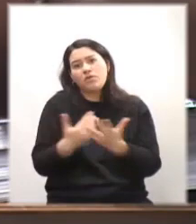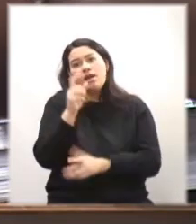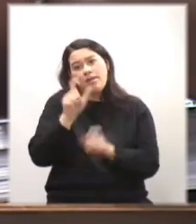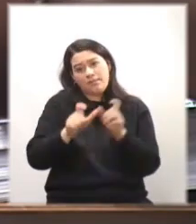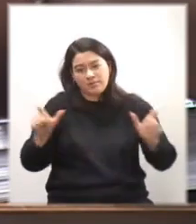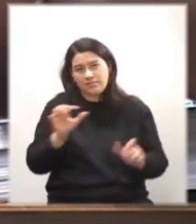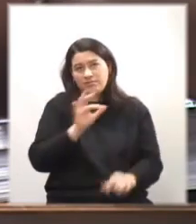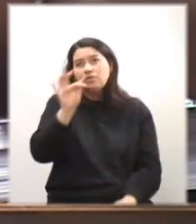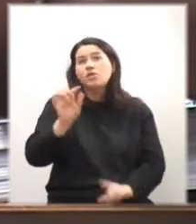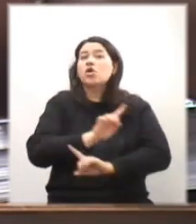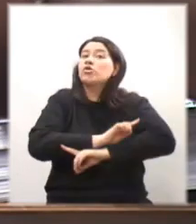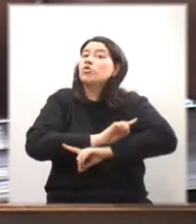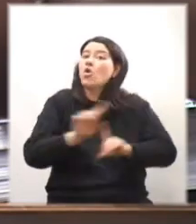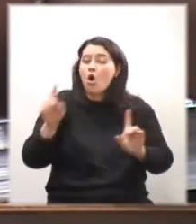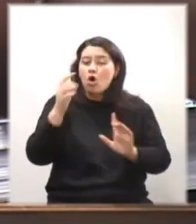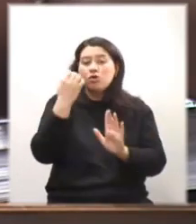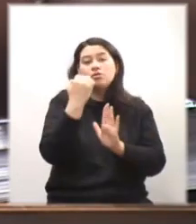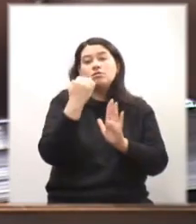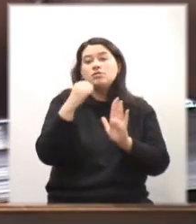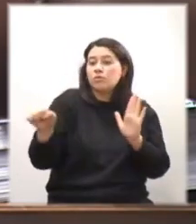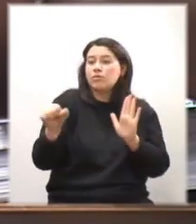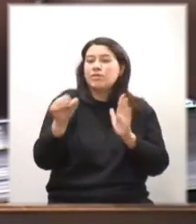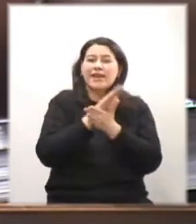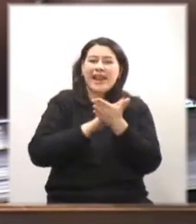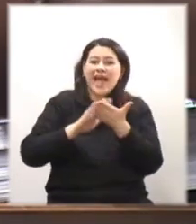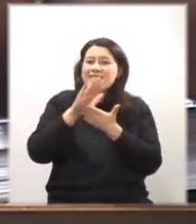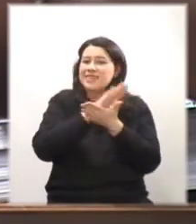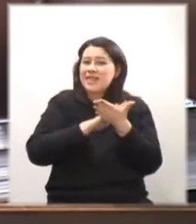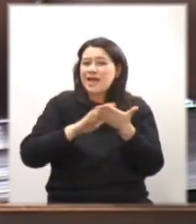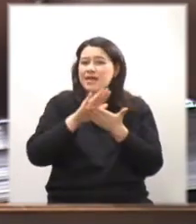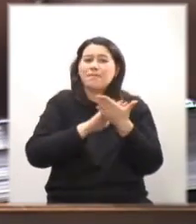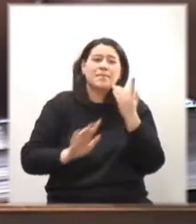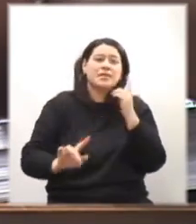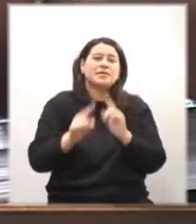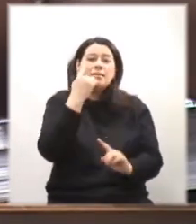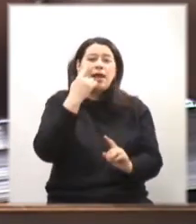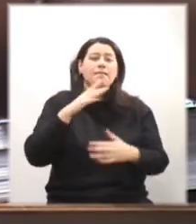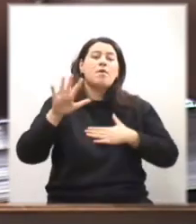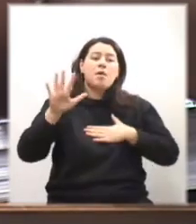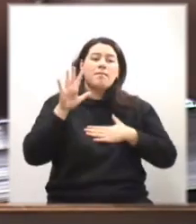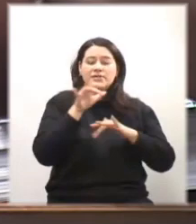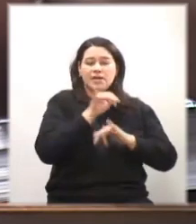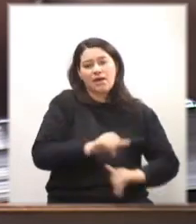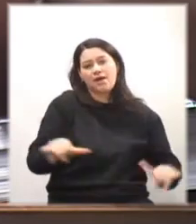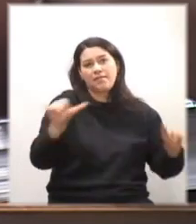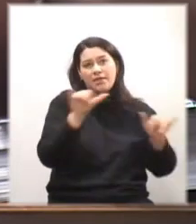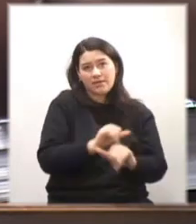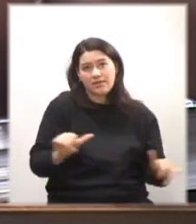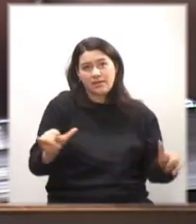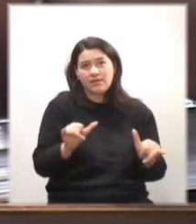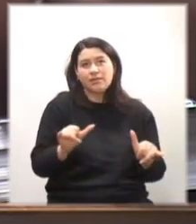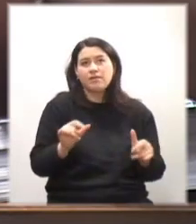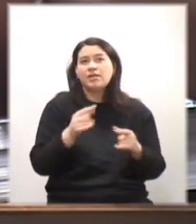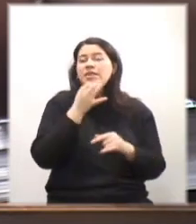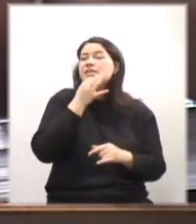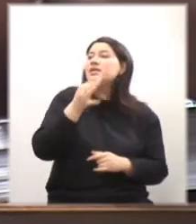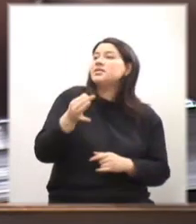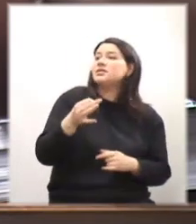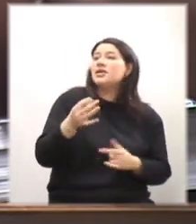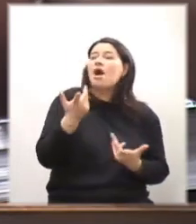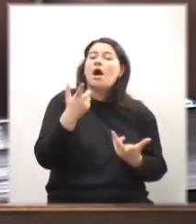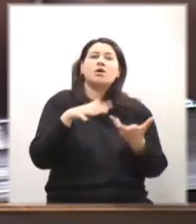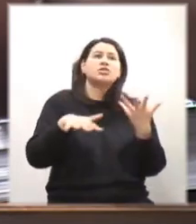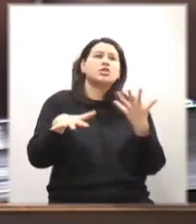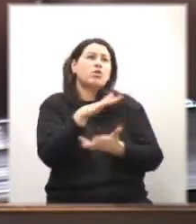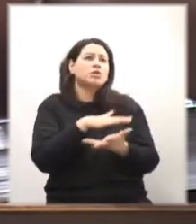dar. No se ha cumplido con ninguna de las principales promesas de campaña. Se rasgaban las vestiduras por